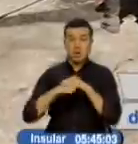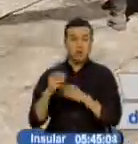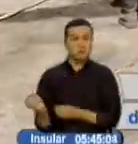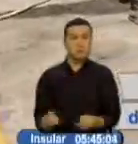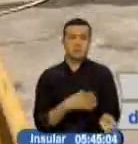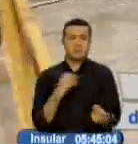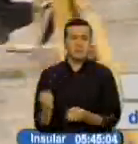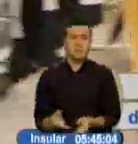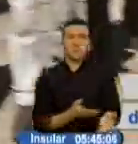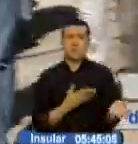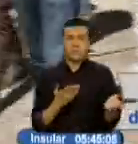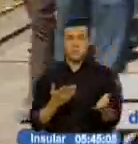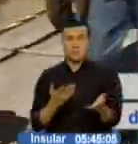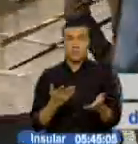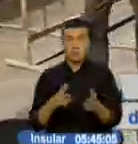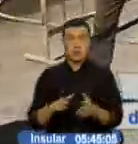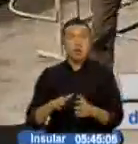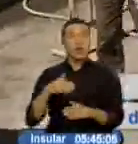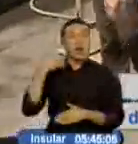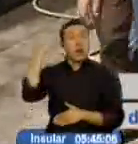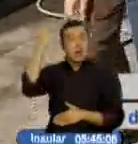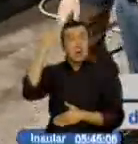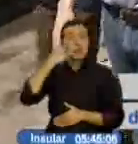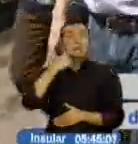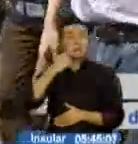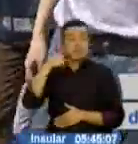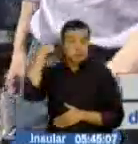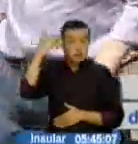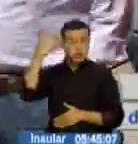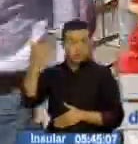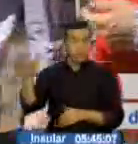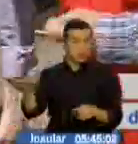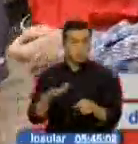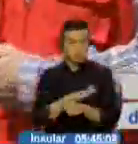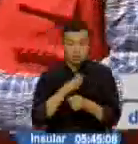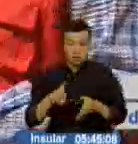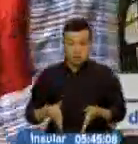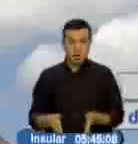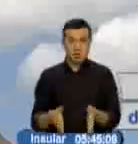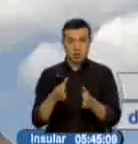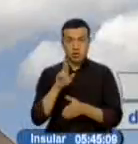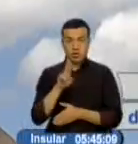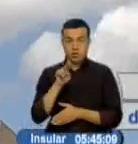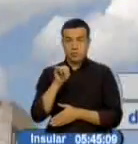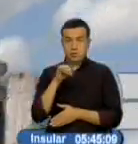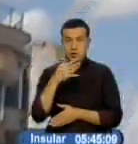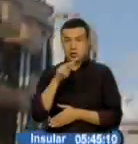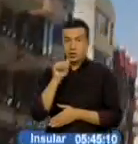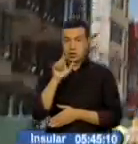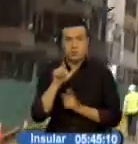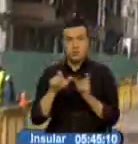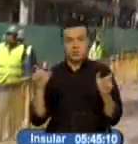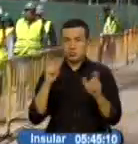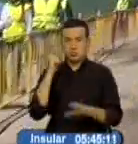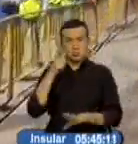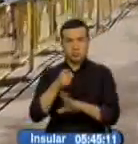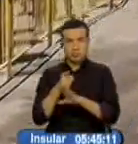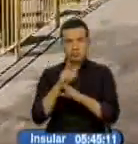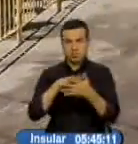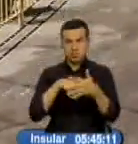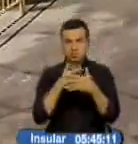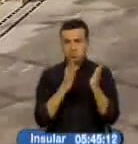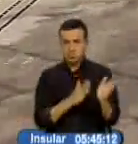El ofrecimiento de la alcaldía es que en los próximos meses entregará en su totalidad la avenida Rumichaca, mientras los ciudadanos exigen un